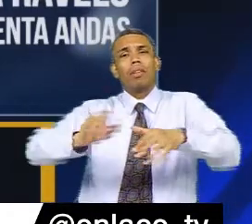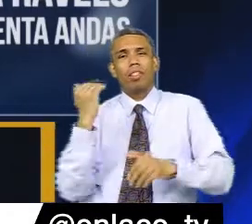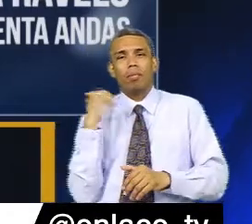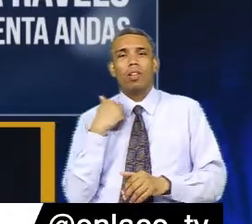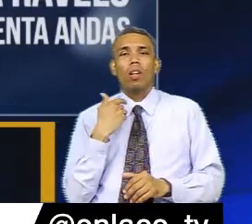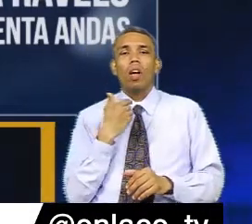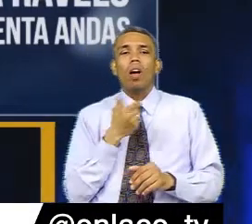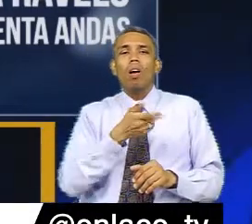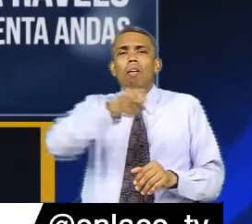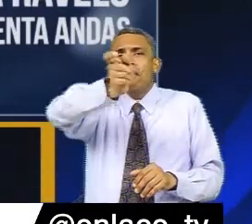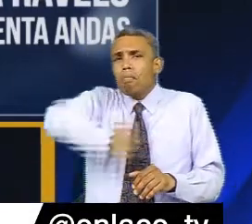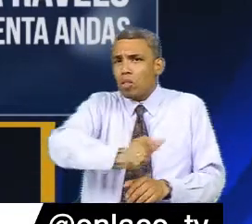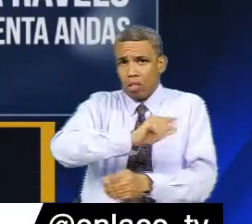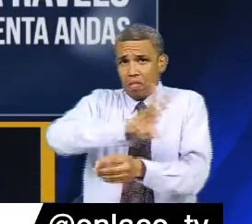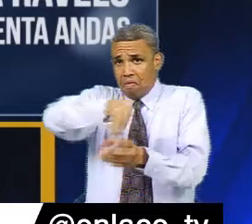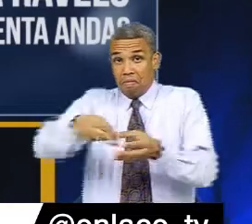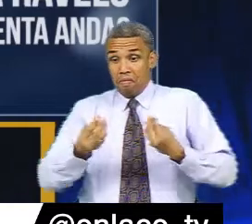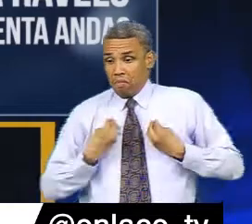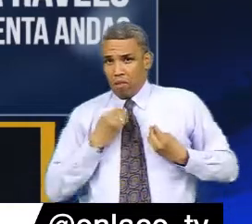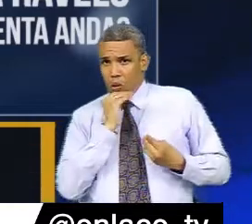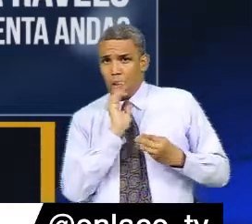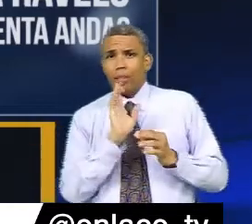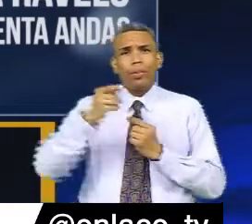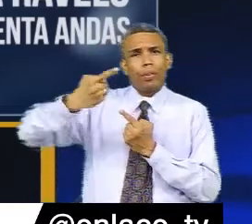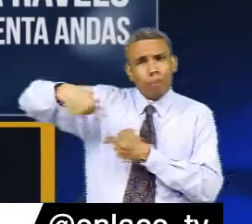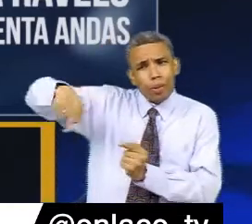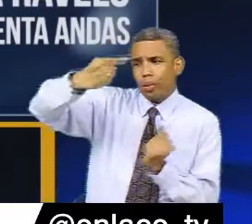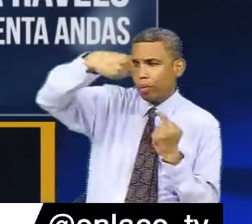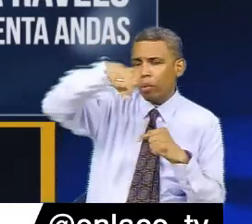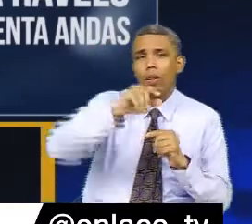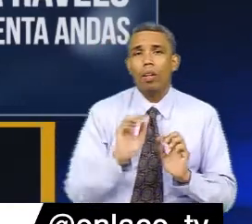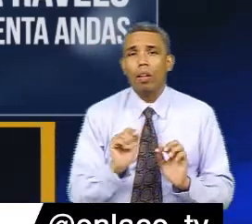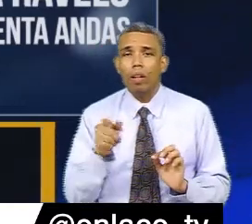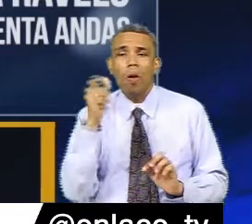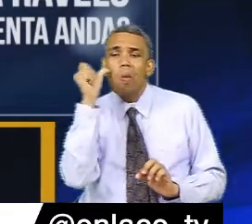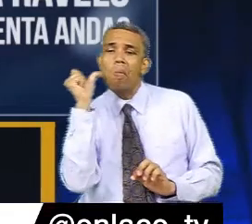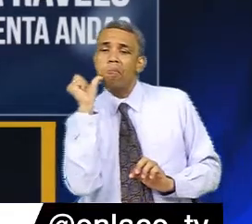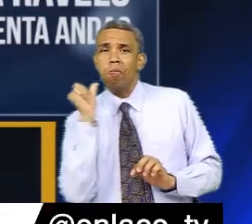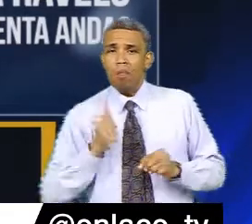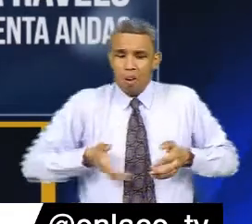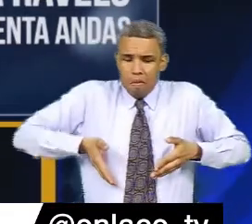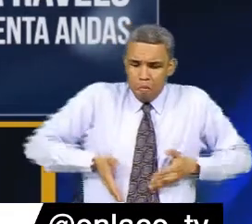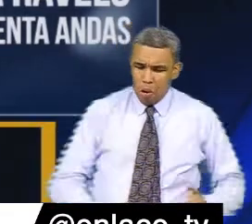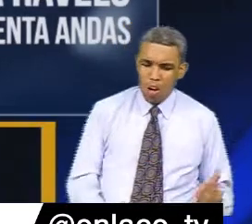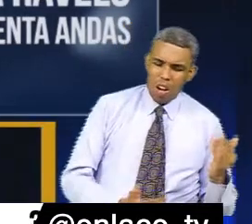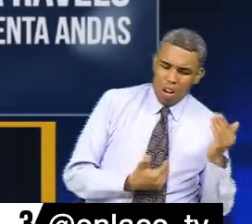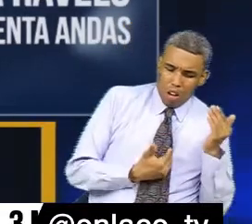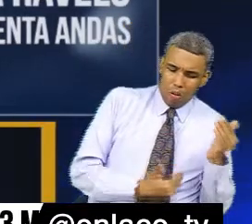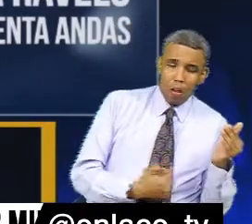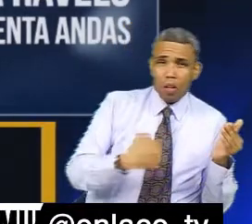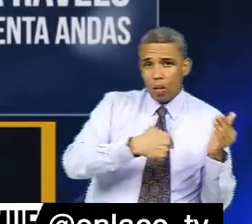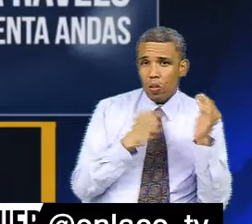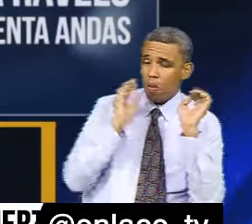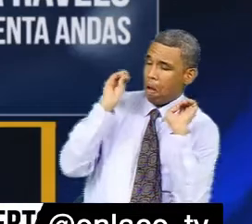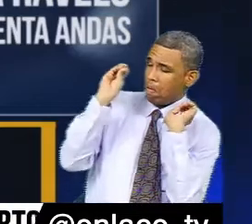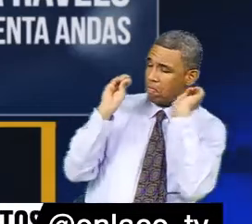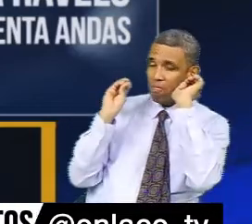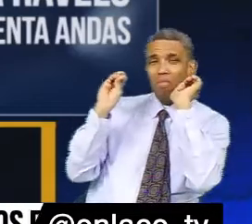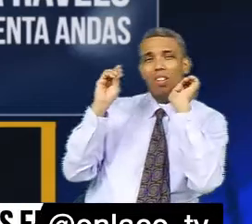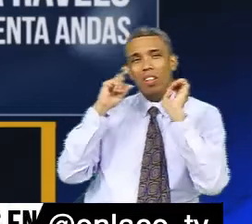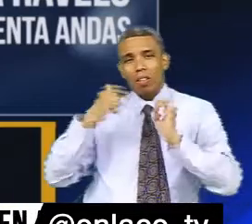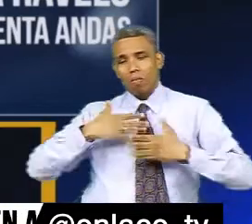el niño nació con problemas respiratorios. No hemos tenido ninguna respuesta ni ninguna ayuda, pero nosotros como ANDAS seguiremos perseverando